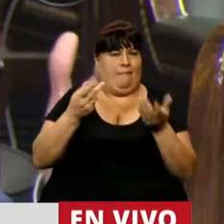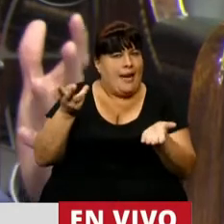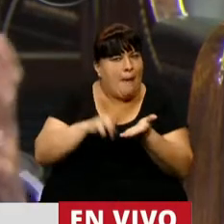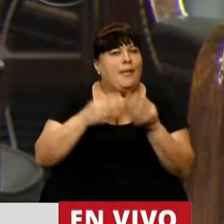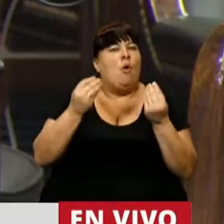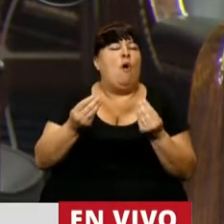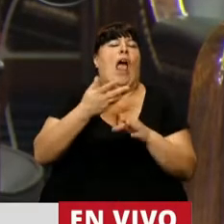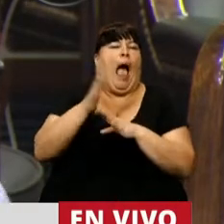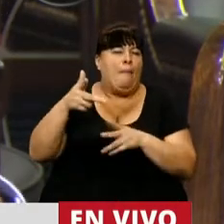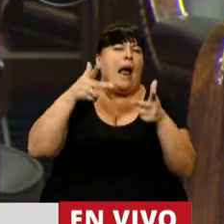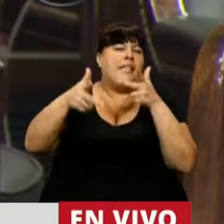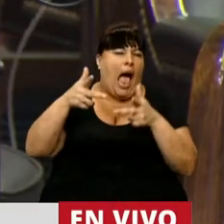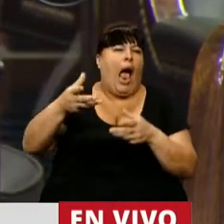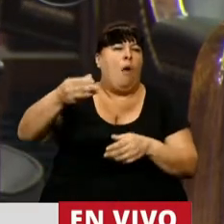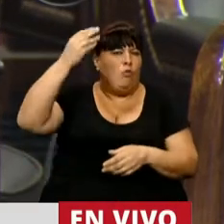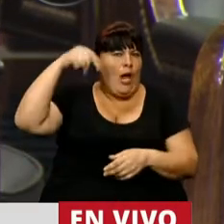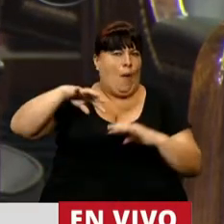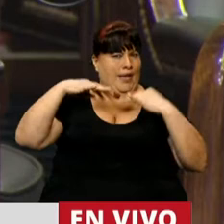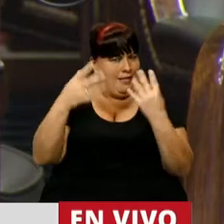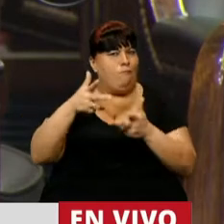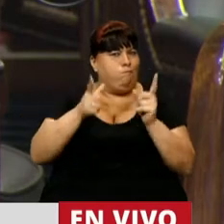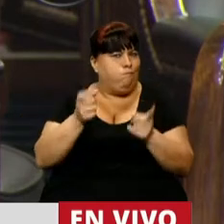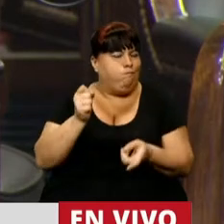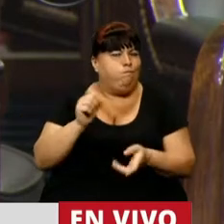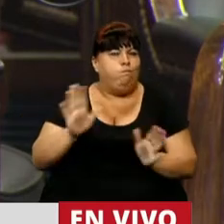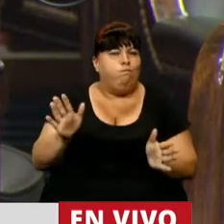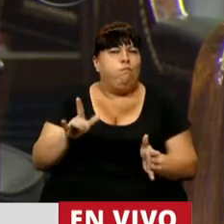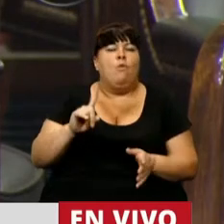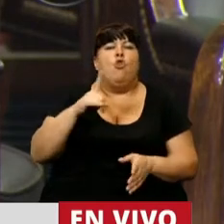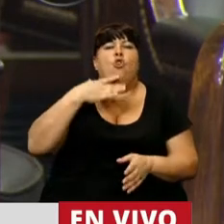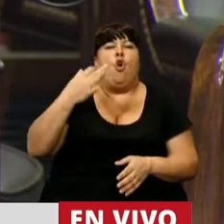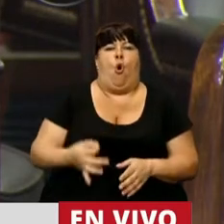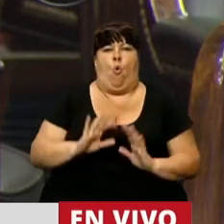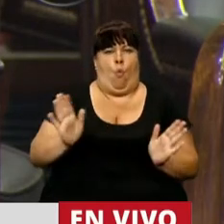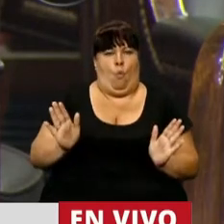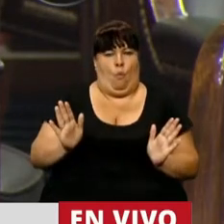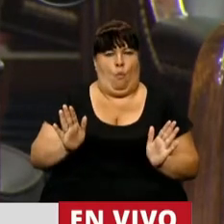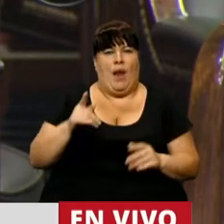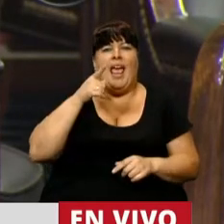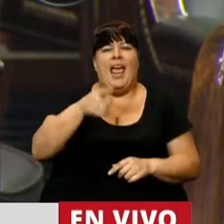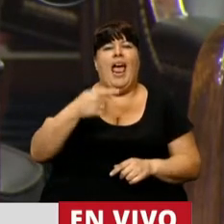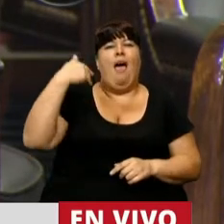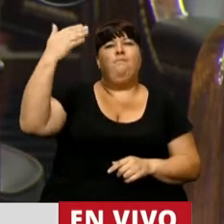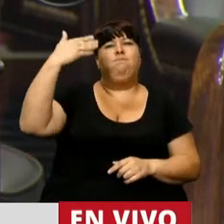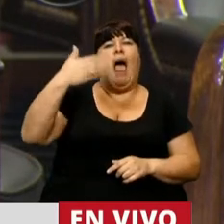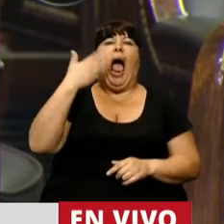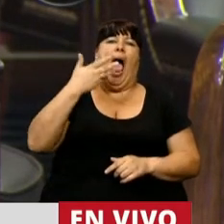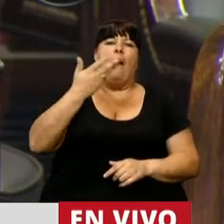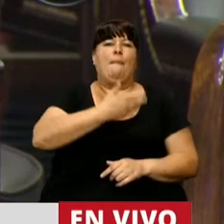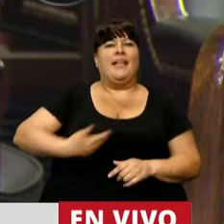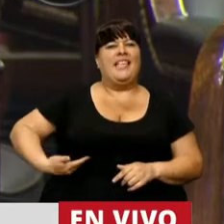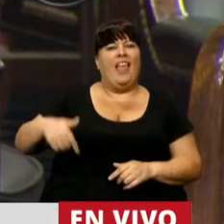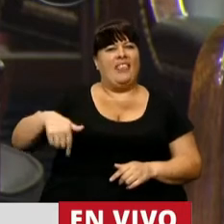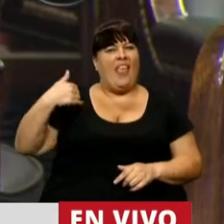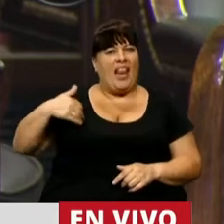más allá que se haya dicho y muchas veces aquí en este recinto, el incumplimiento que hizo de la palabra el presidente de la